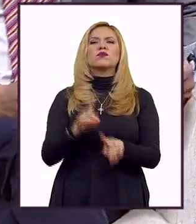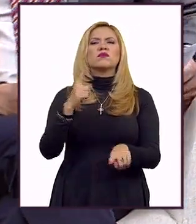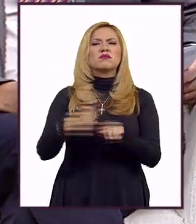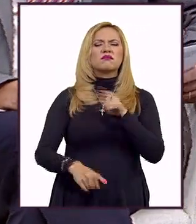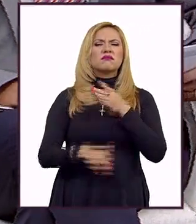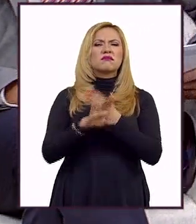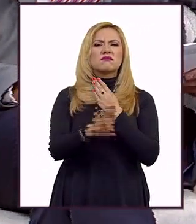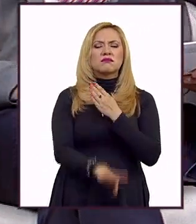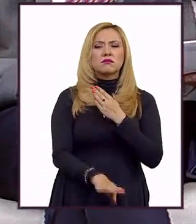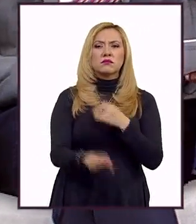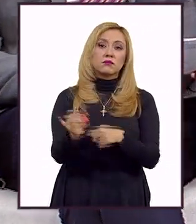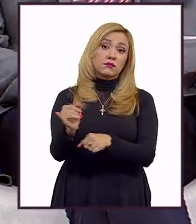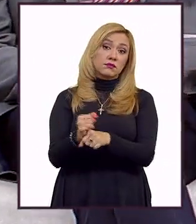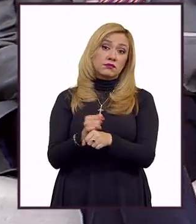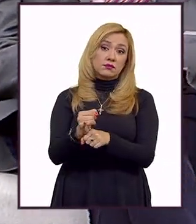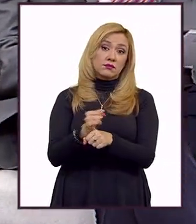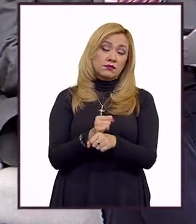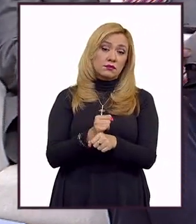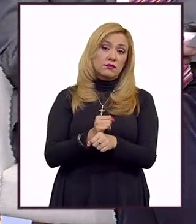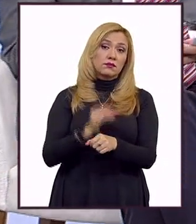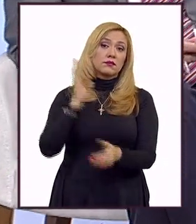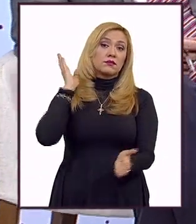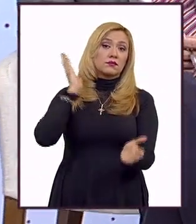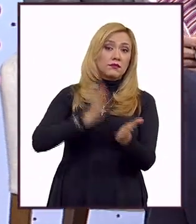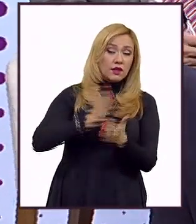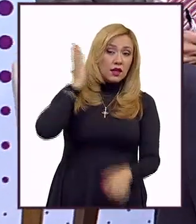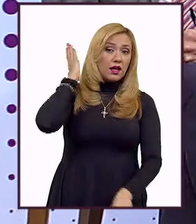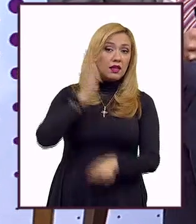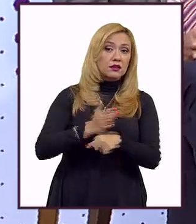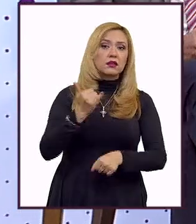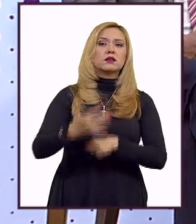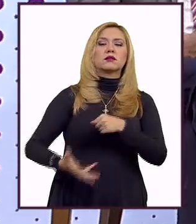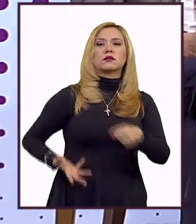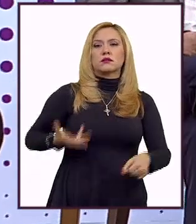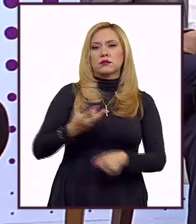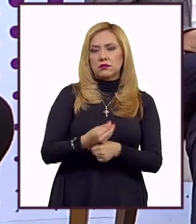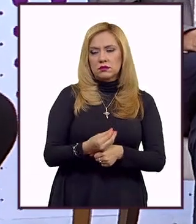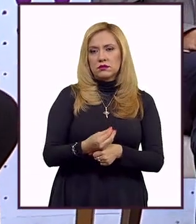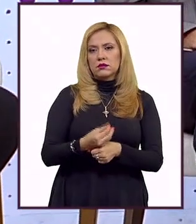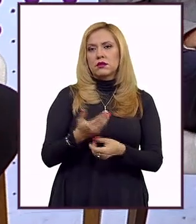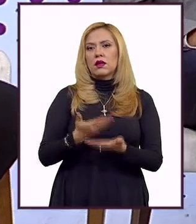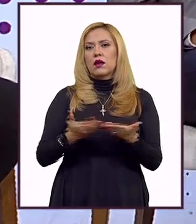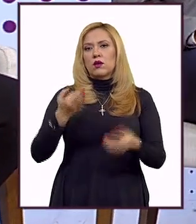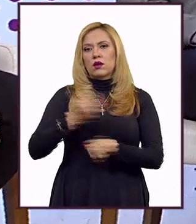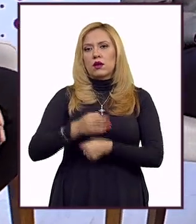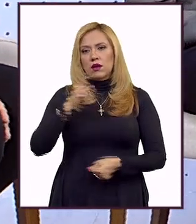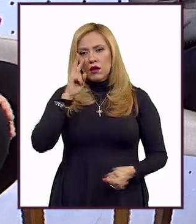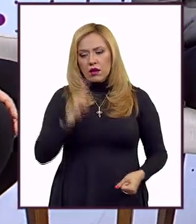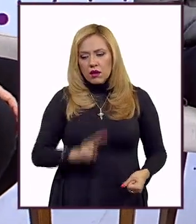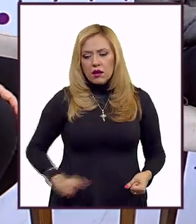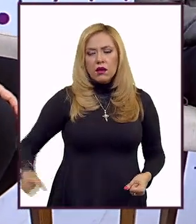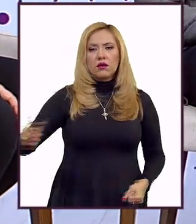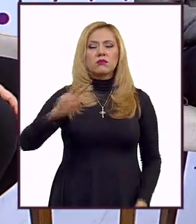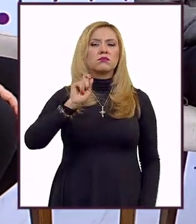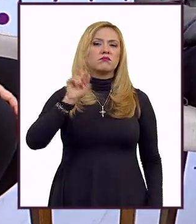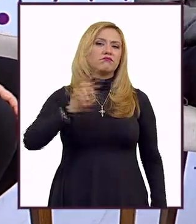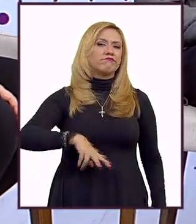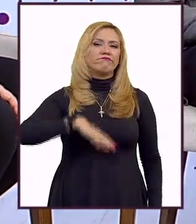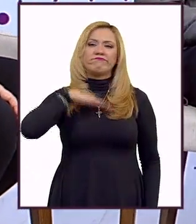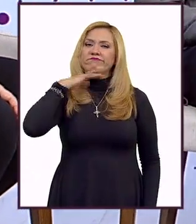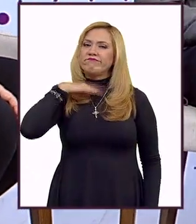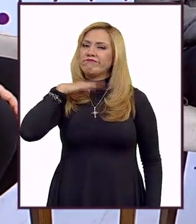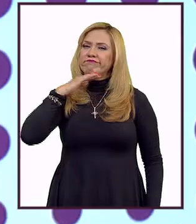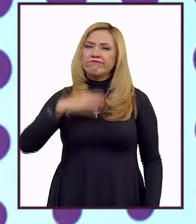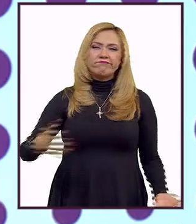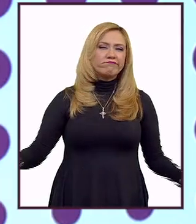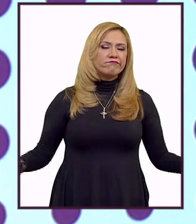de la tortura es la investigación, sanción y reparación. Hoy día vivimos en un contexto técnicamente de impunidad total por